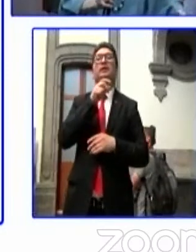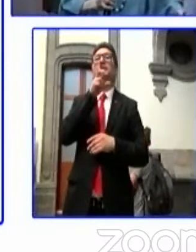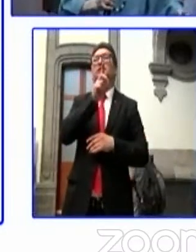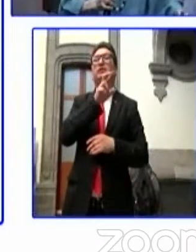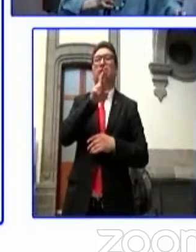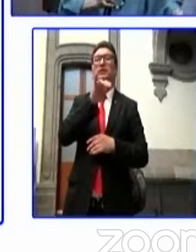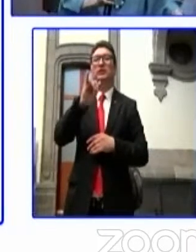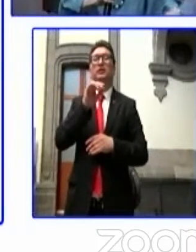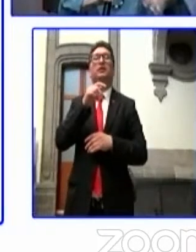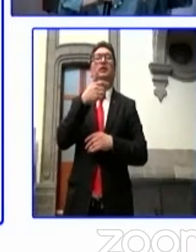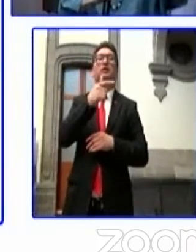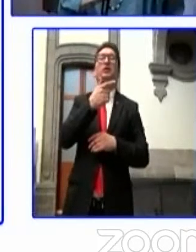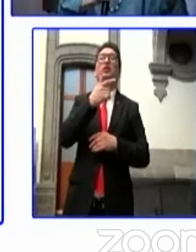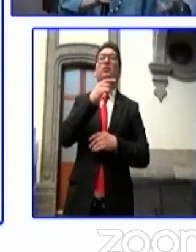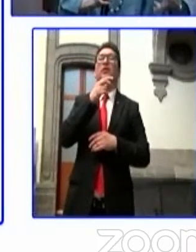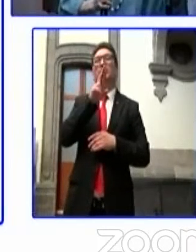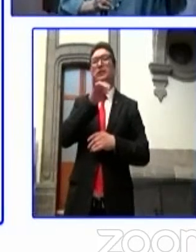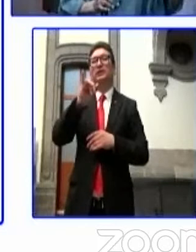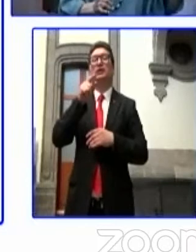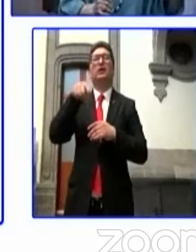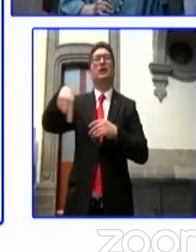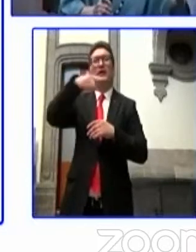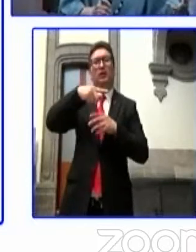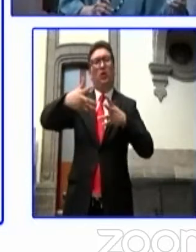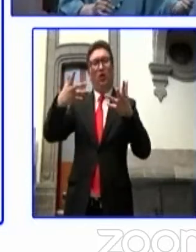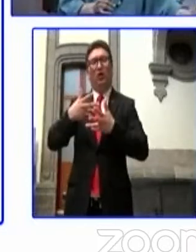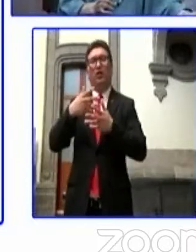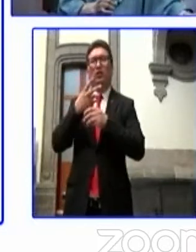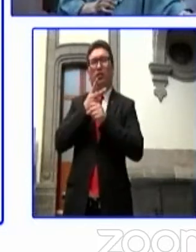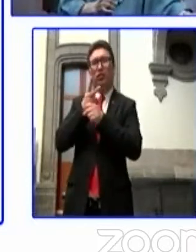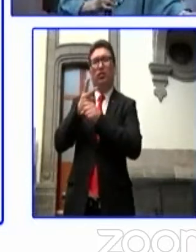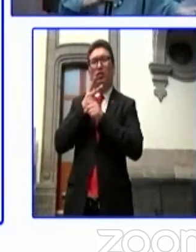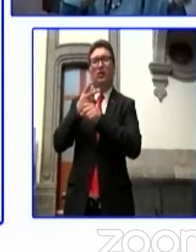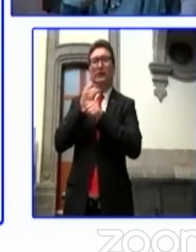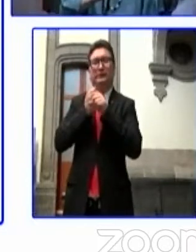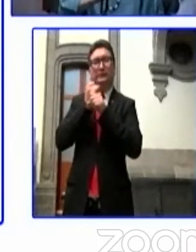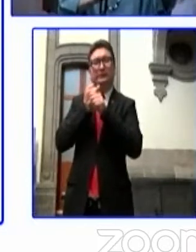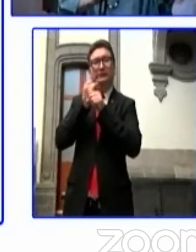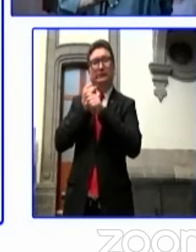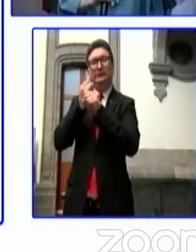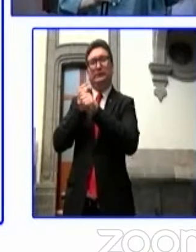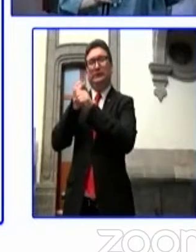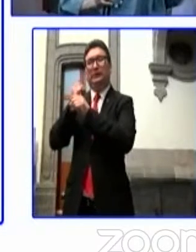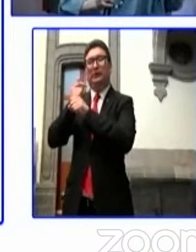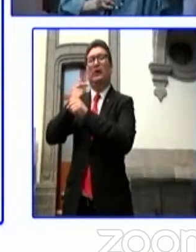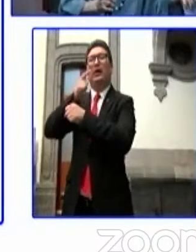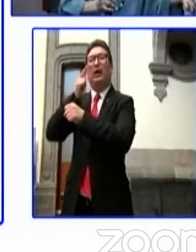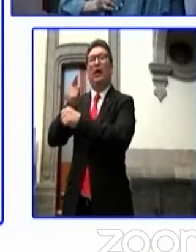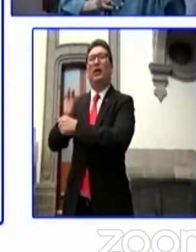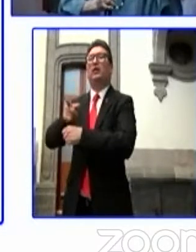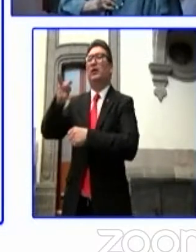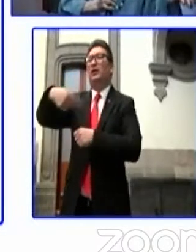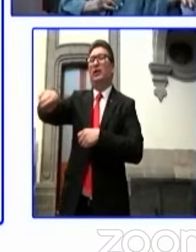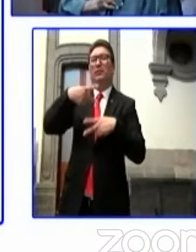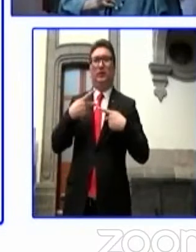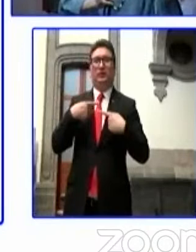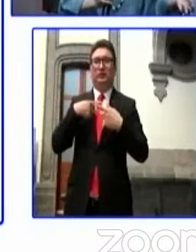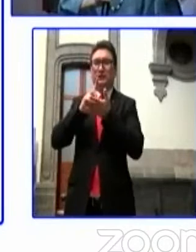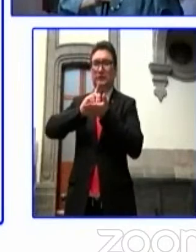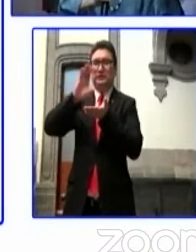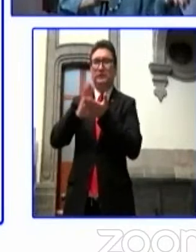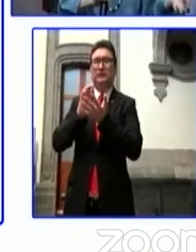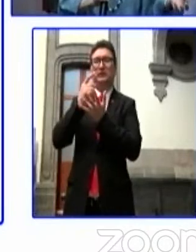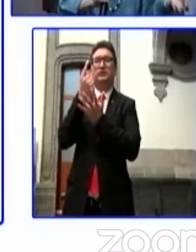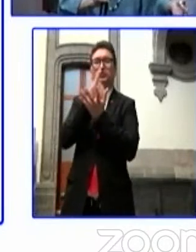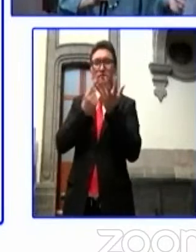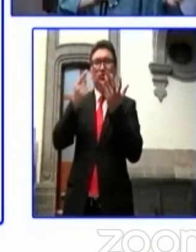Human Rights International han hecho sendos estudios en donde se muestra que las personas con discapacidad psicosocial